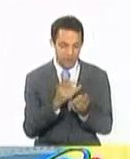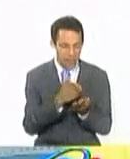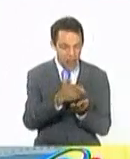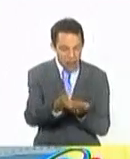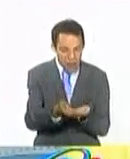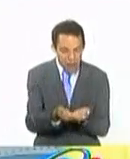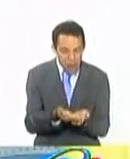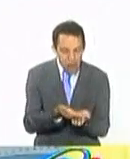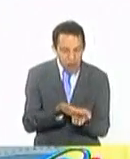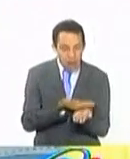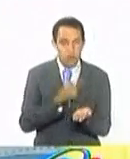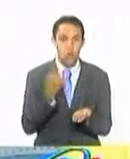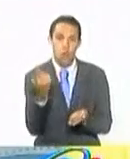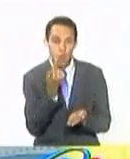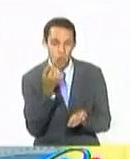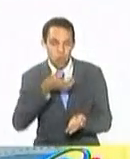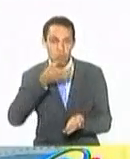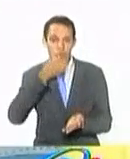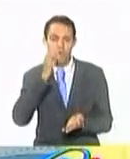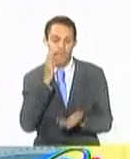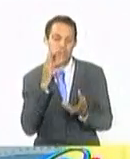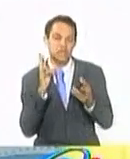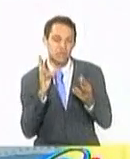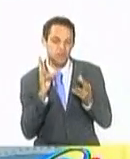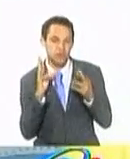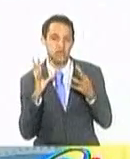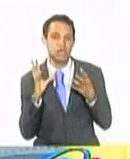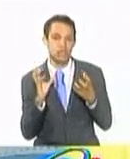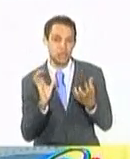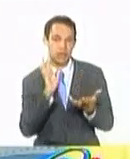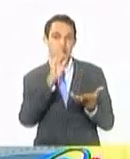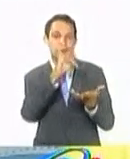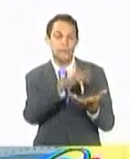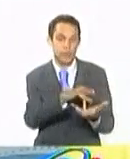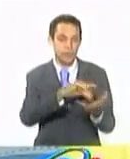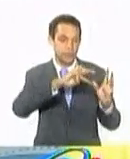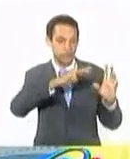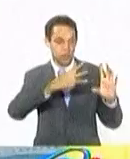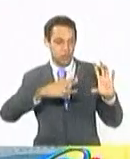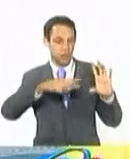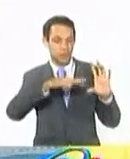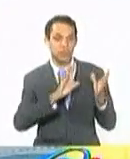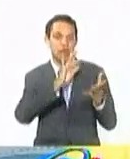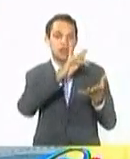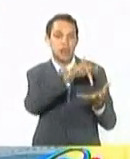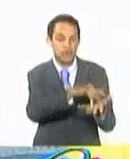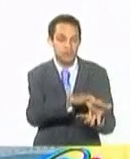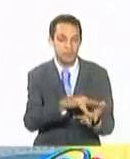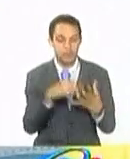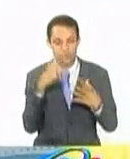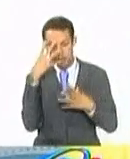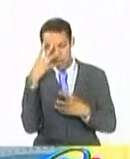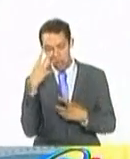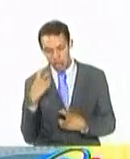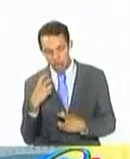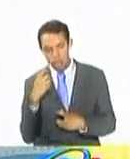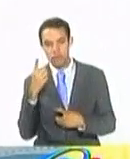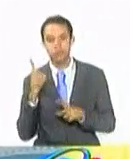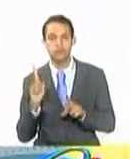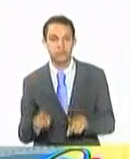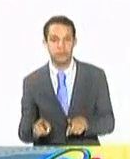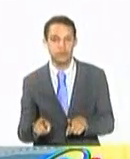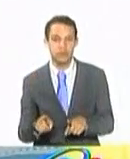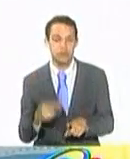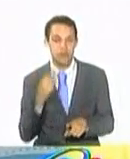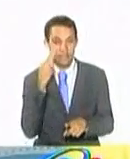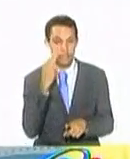muchas ganas de apenitas pueda ir a una consulta suya estoy siempre deprimida Pues porque me según lo que el médico me dice Es que voy a quedar